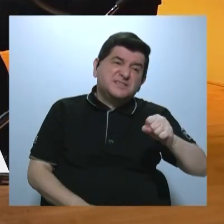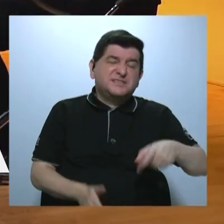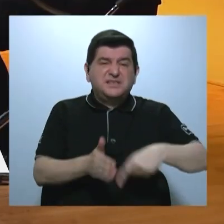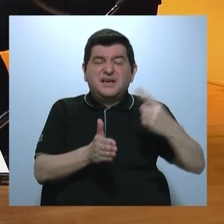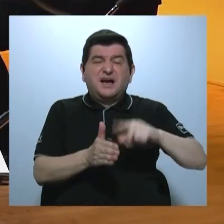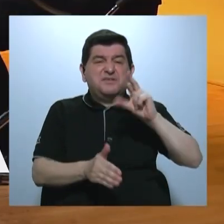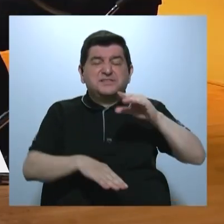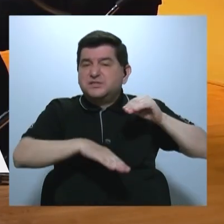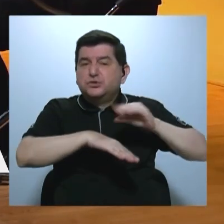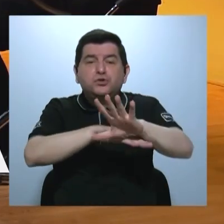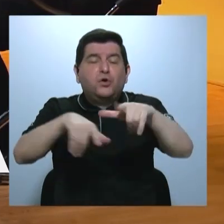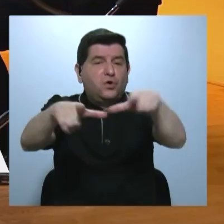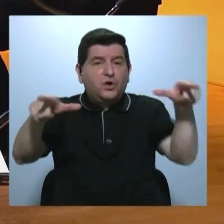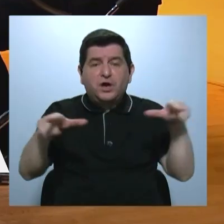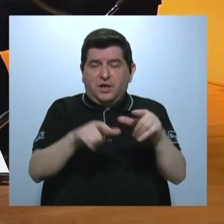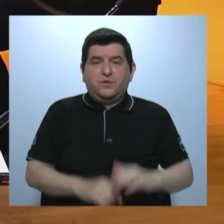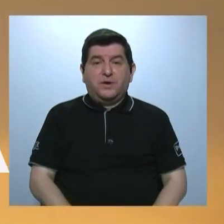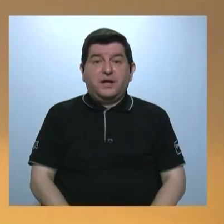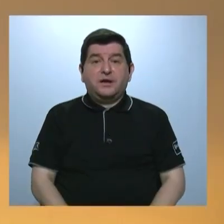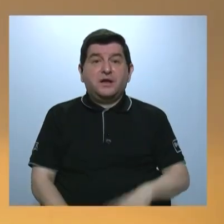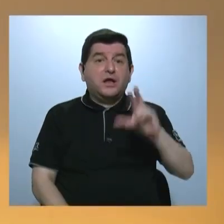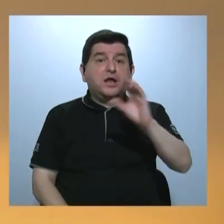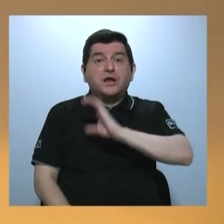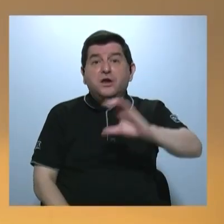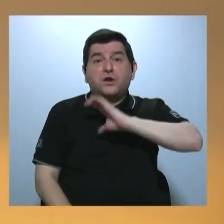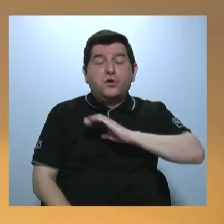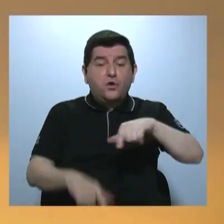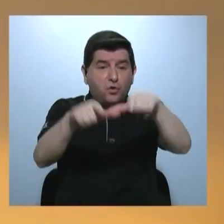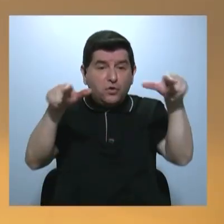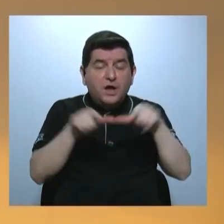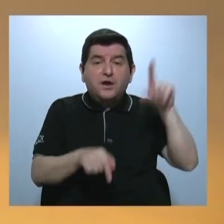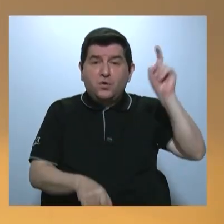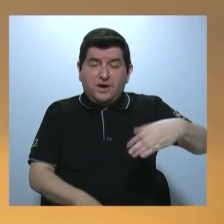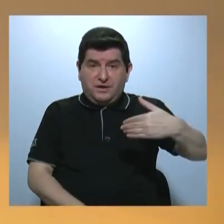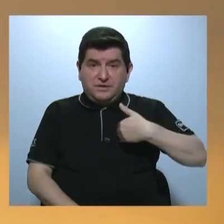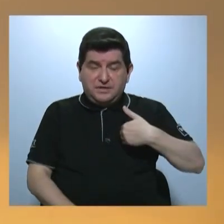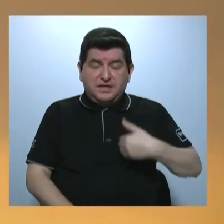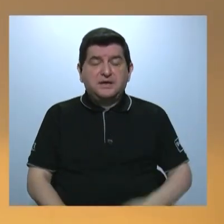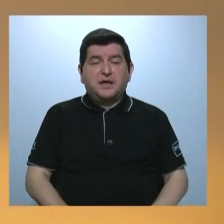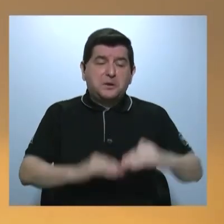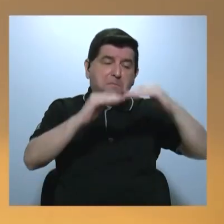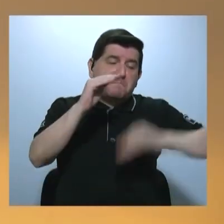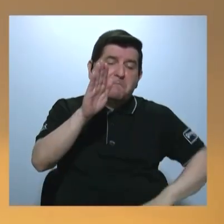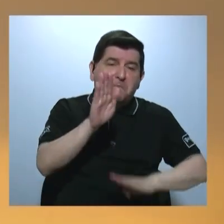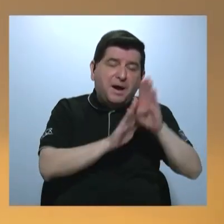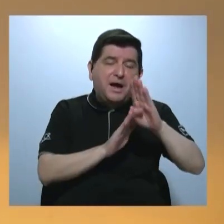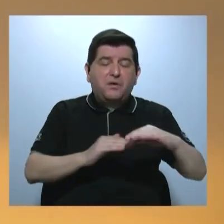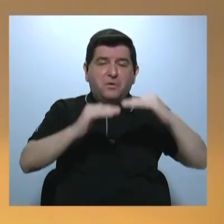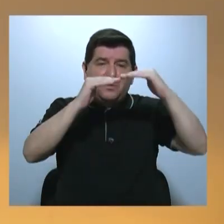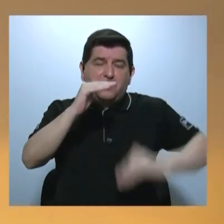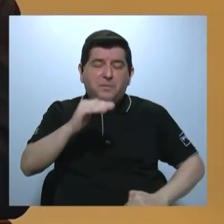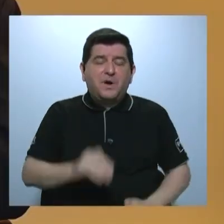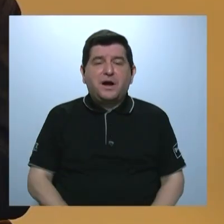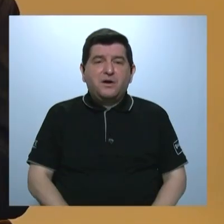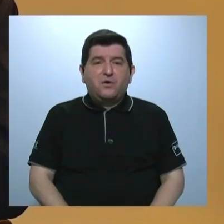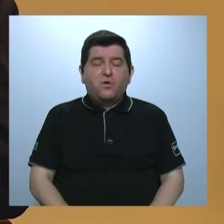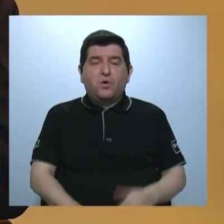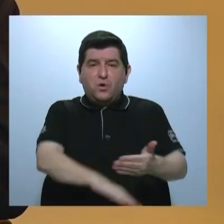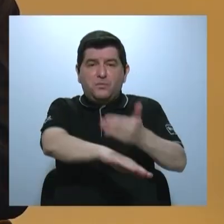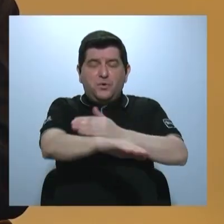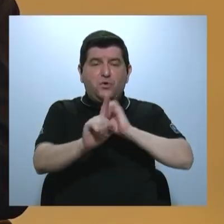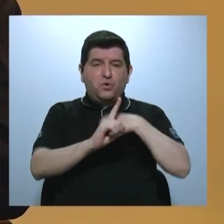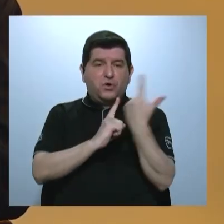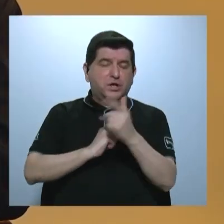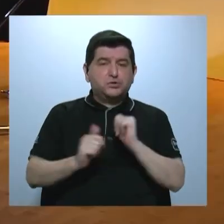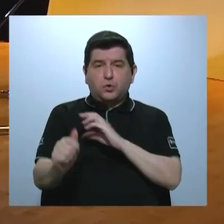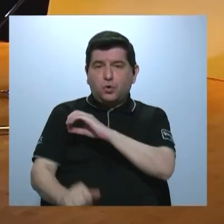a los territorios y no con las particularidades que merece una zona que está en bajo desarrollo, bajo progreso social o bajo nivel competitivo. Hay